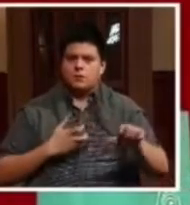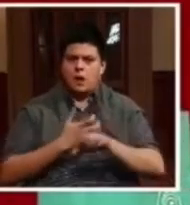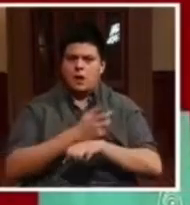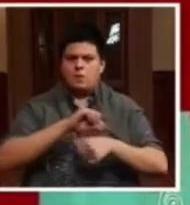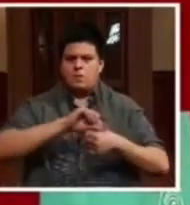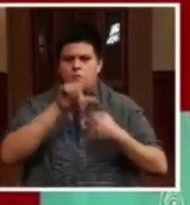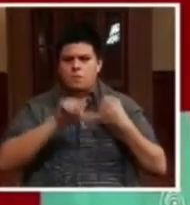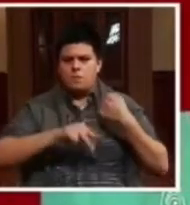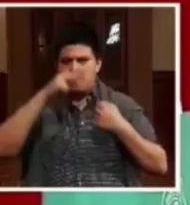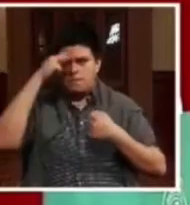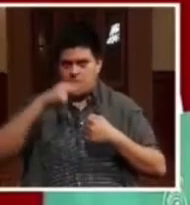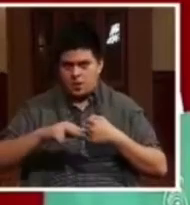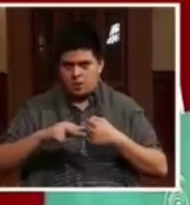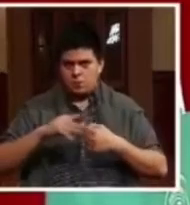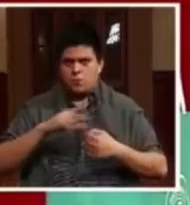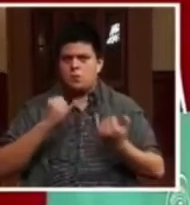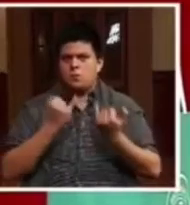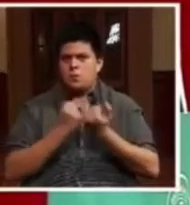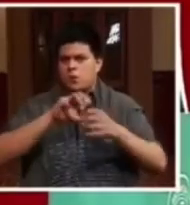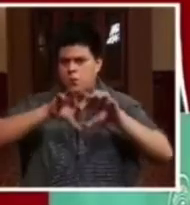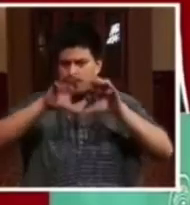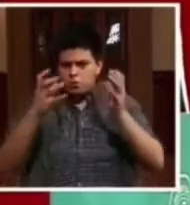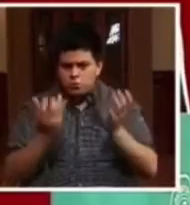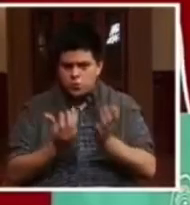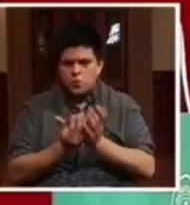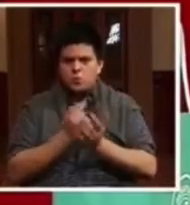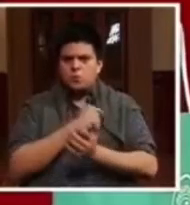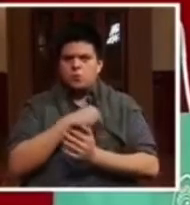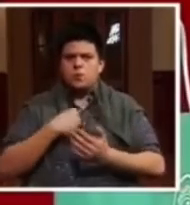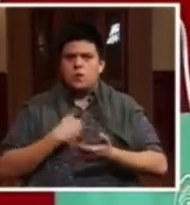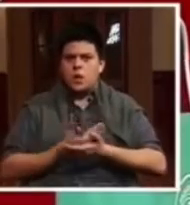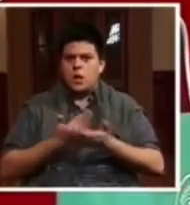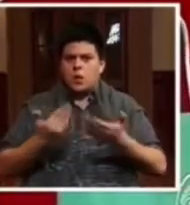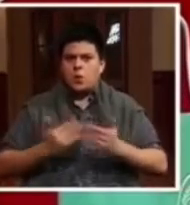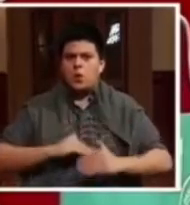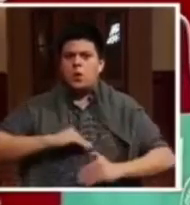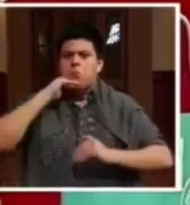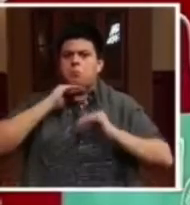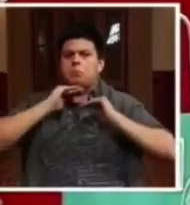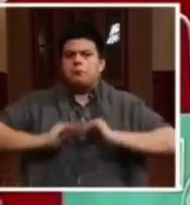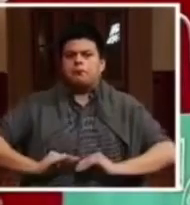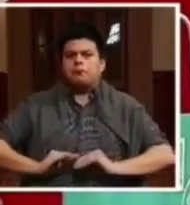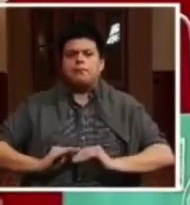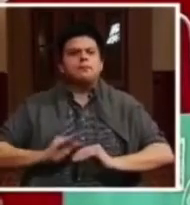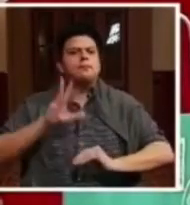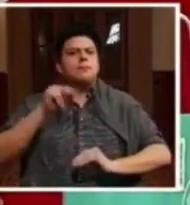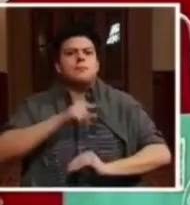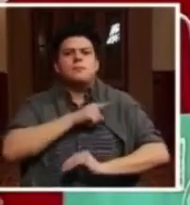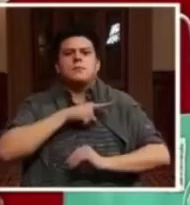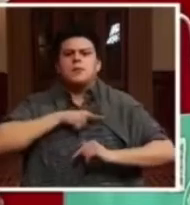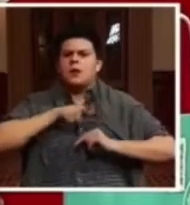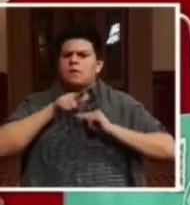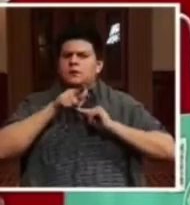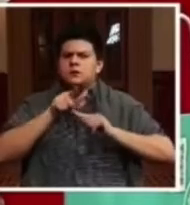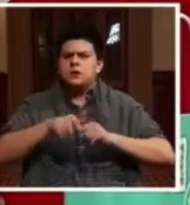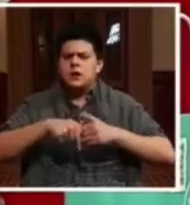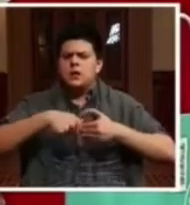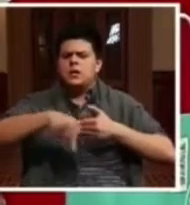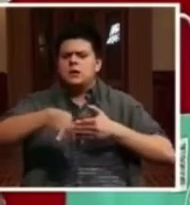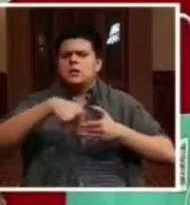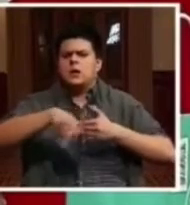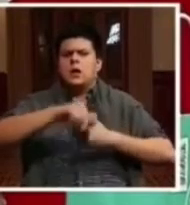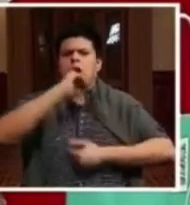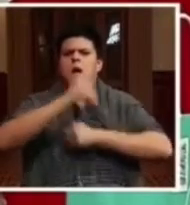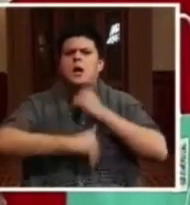país. Hoy no debemos de bajar la guardia. Ya falta poco,